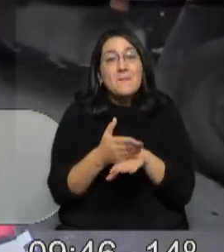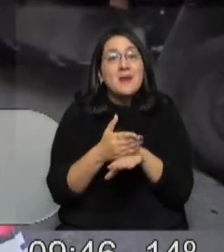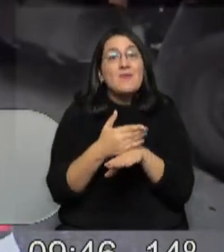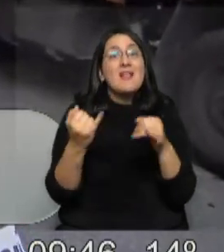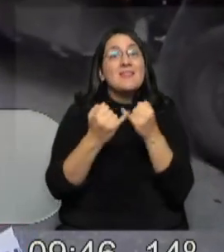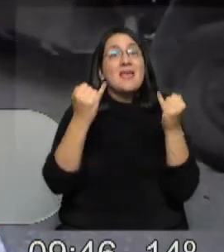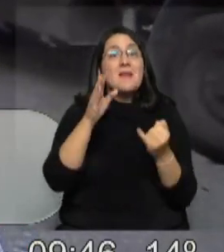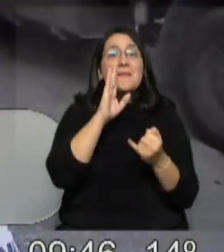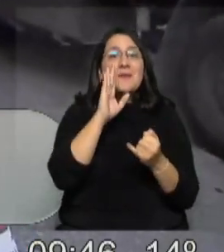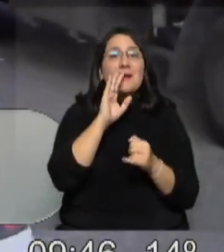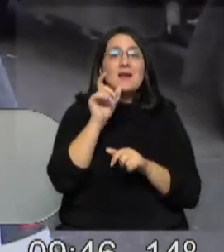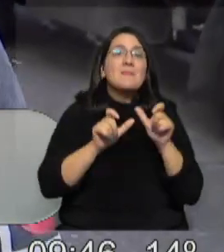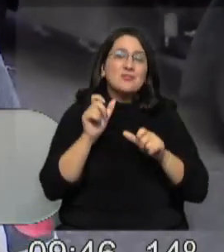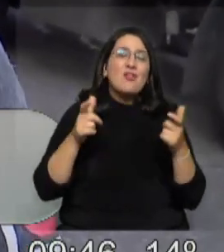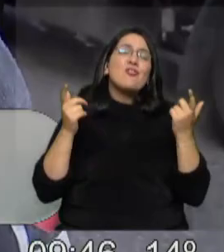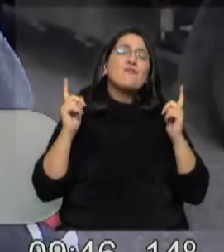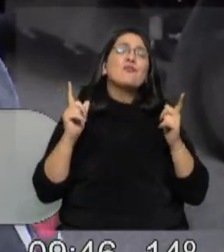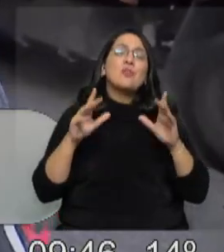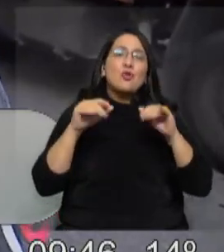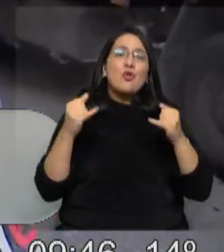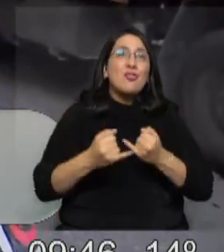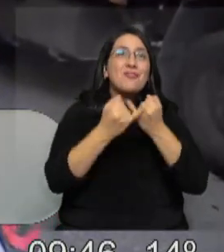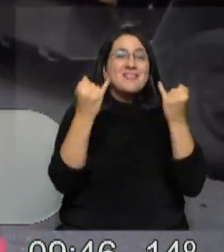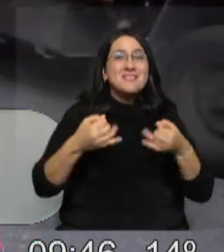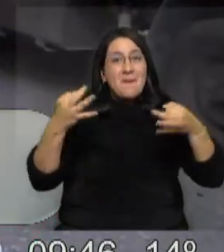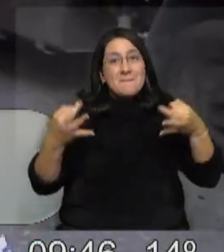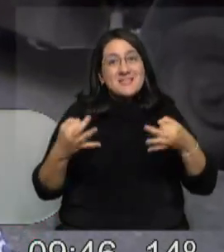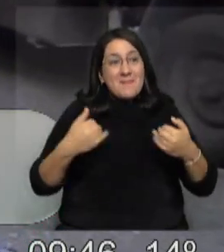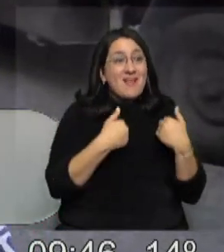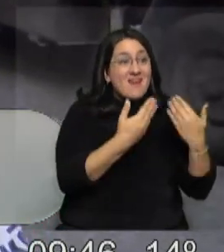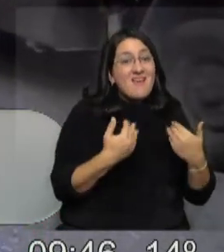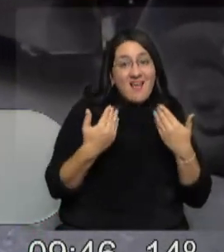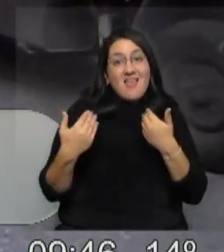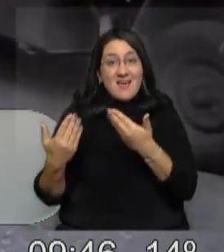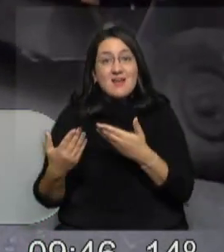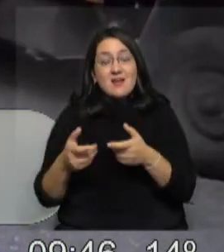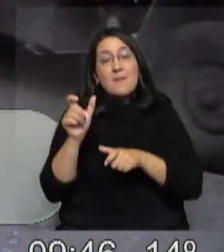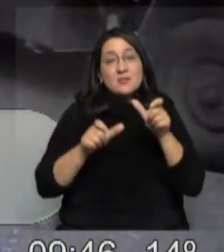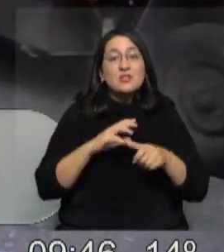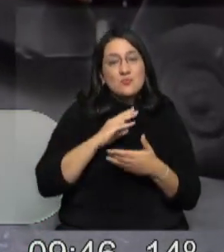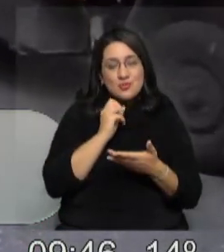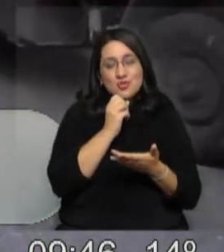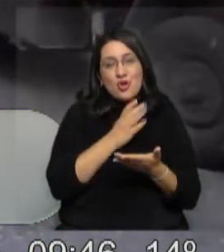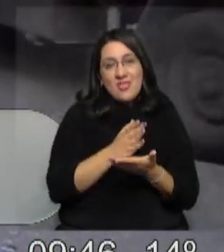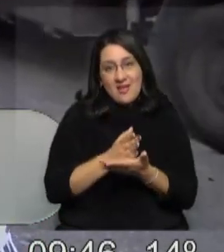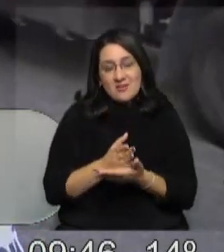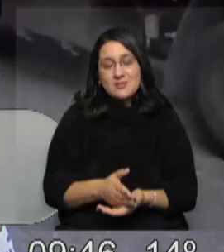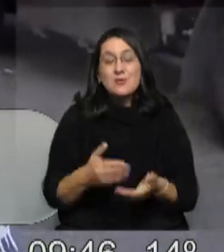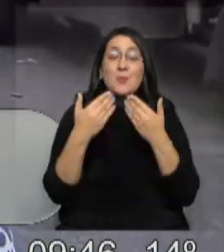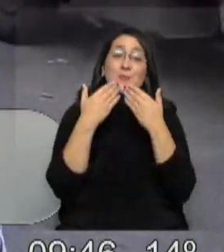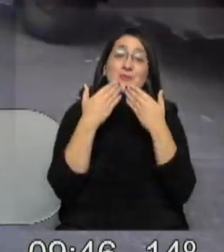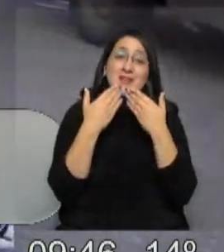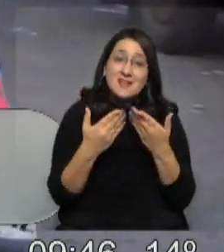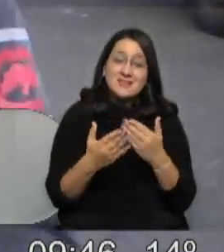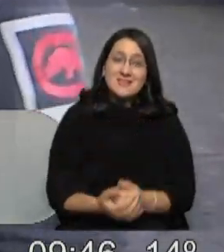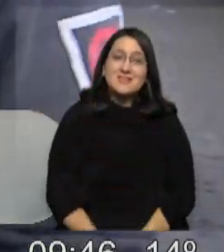Madre. Y el uruguayo lo disfruta mucho, todo lo que son los días, viste, para regalar, el uruguayo muy solidario. Bien, bien, excelente, caballero. Bueno, gracias por brindarnos